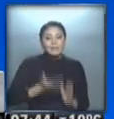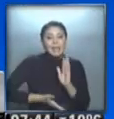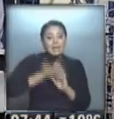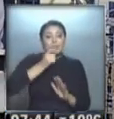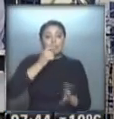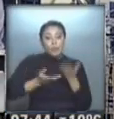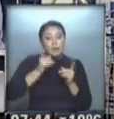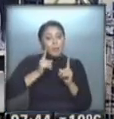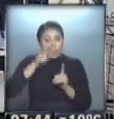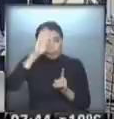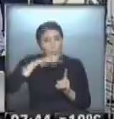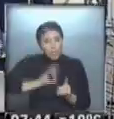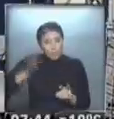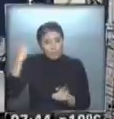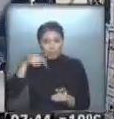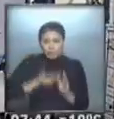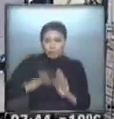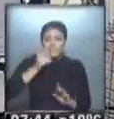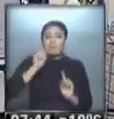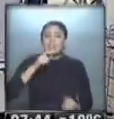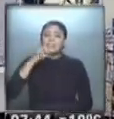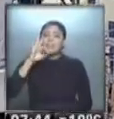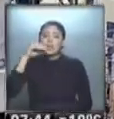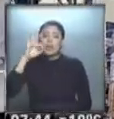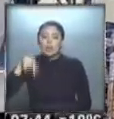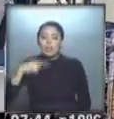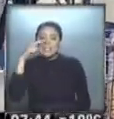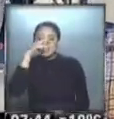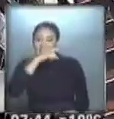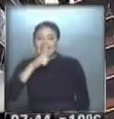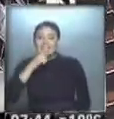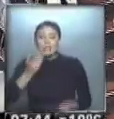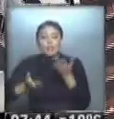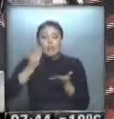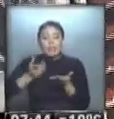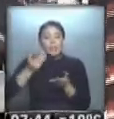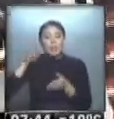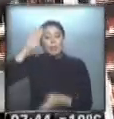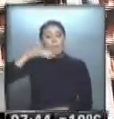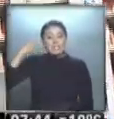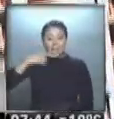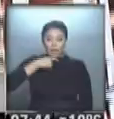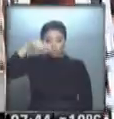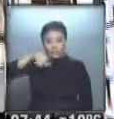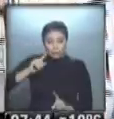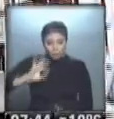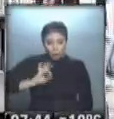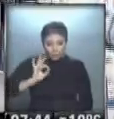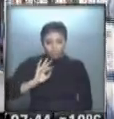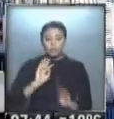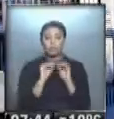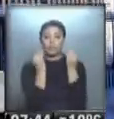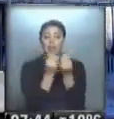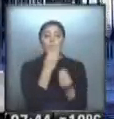comparación con igual mes del año pasado y un 0,7 respecto de agosto de este año de esta forma de nueve meses héctor acumuló un